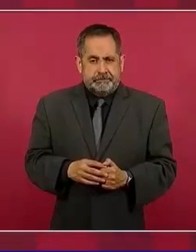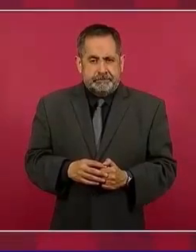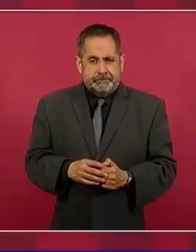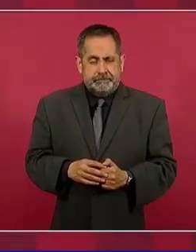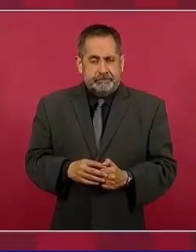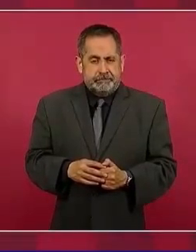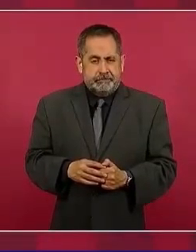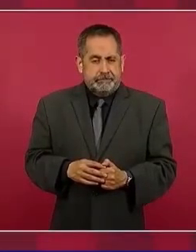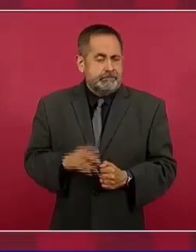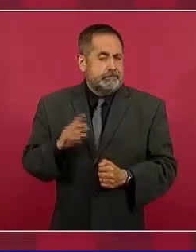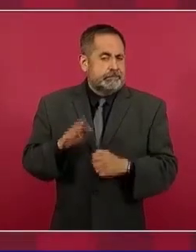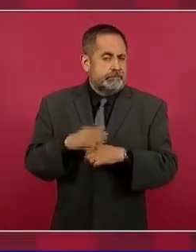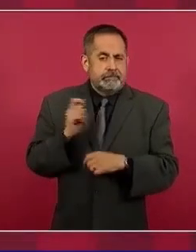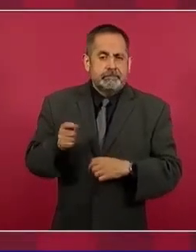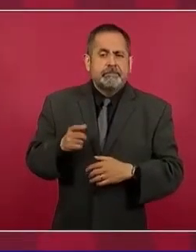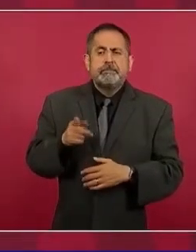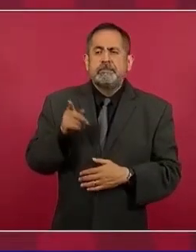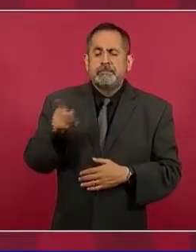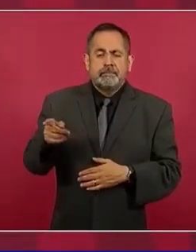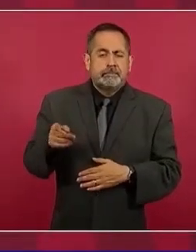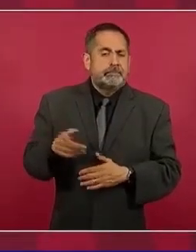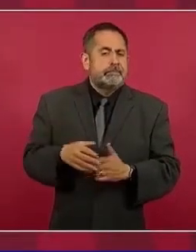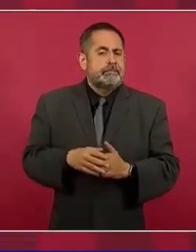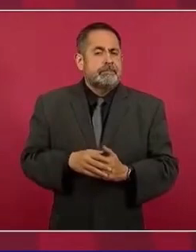el presidente